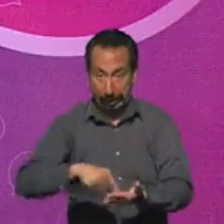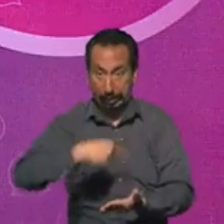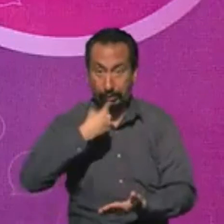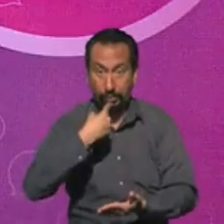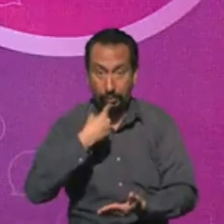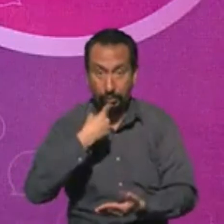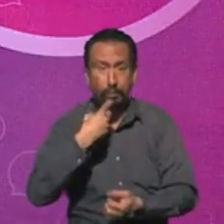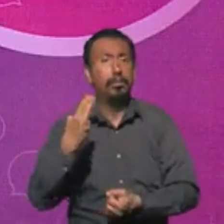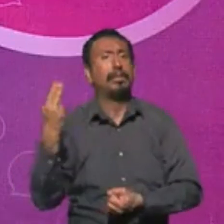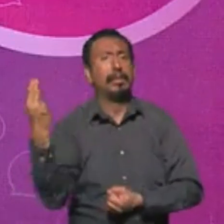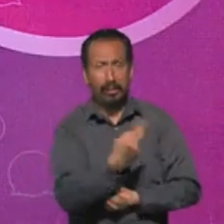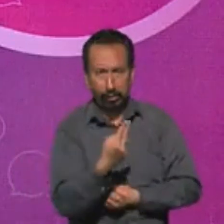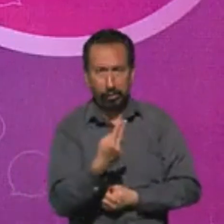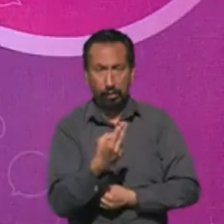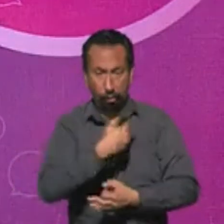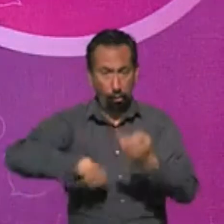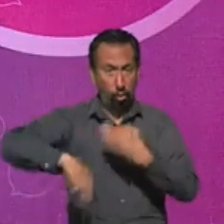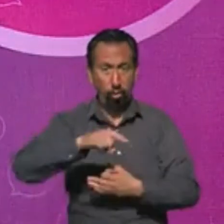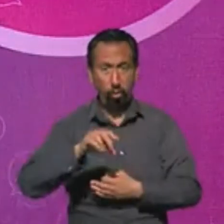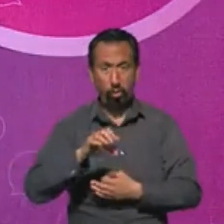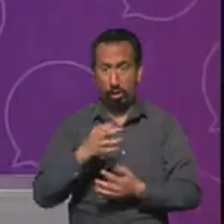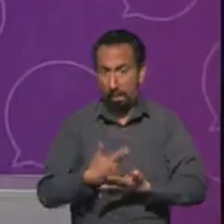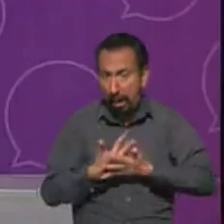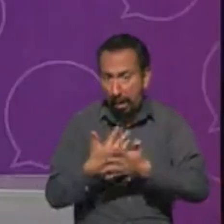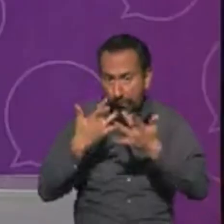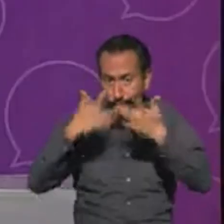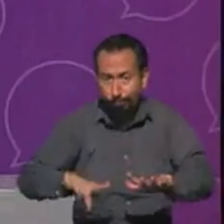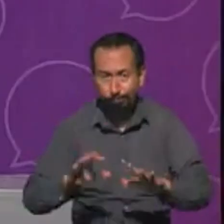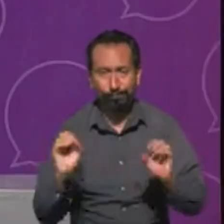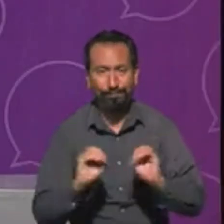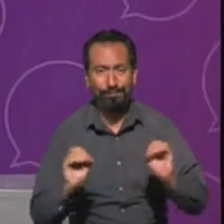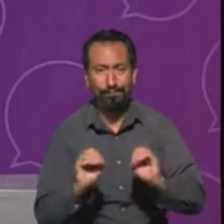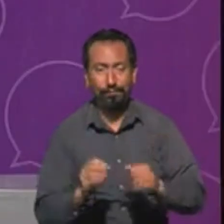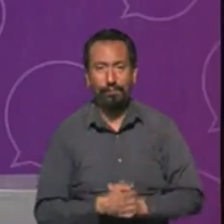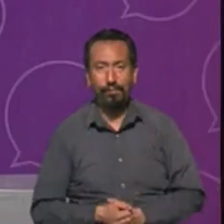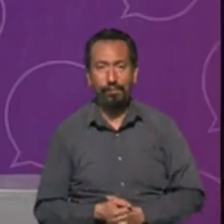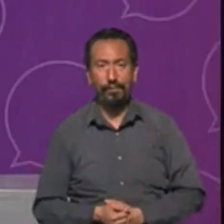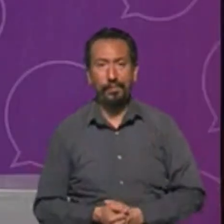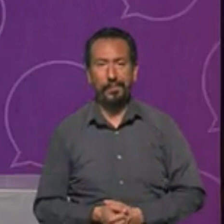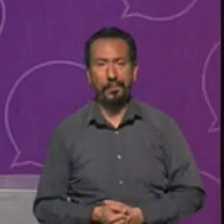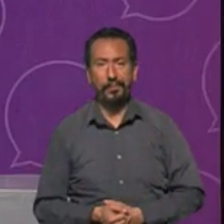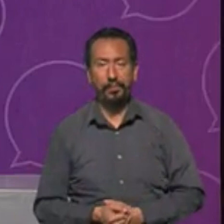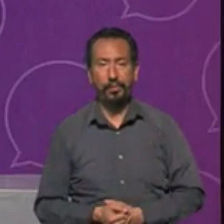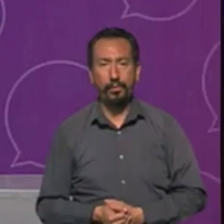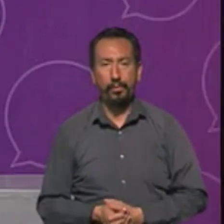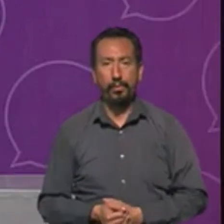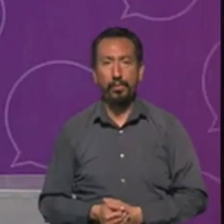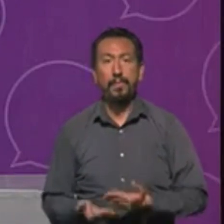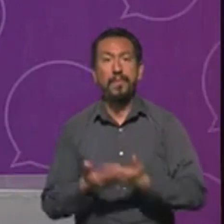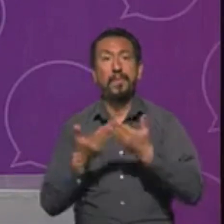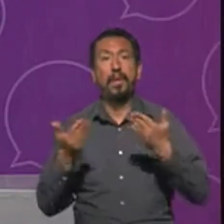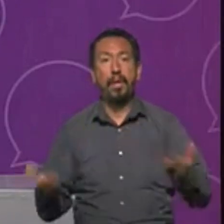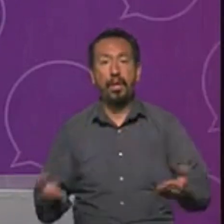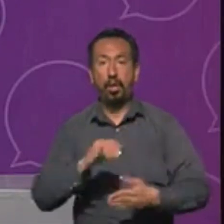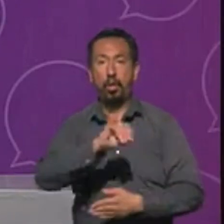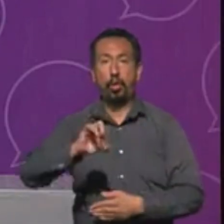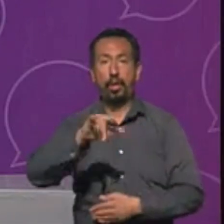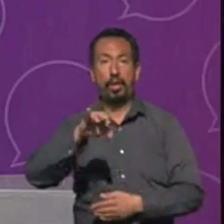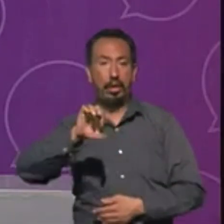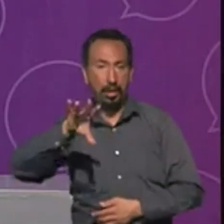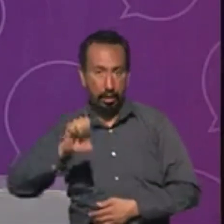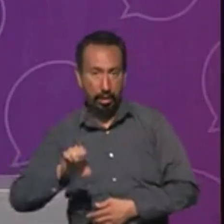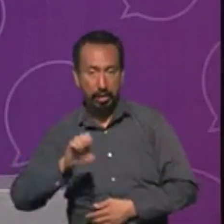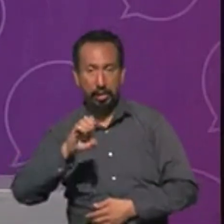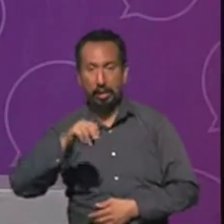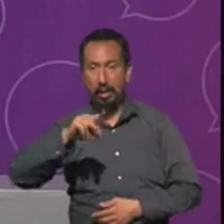la esperanza no se rinde Gracias candidato escuchamos ahora la respuesta del candidato Jorge Enrique Velázquez